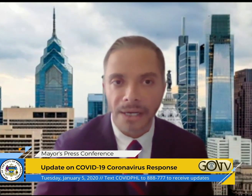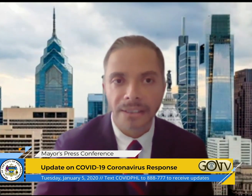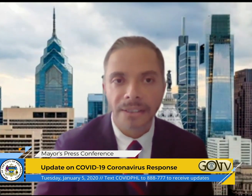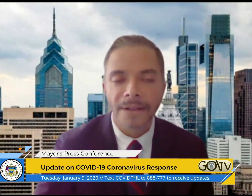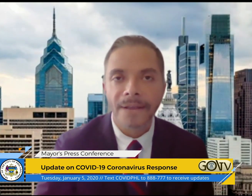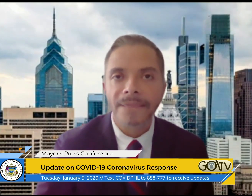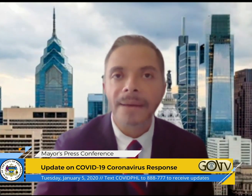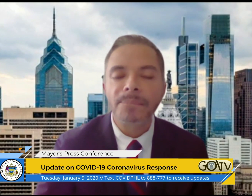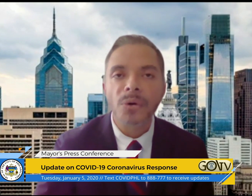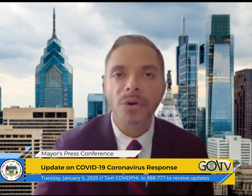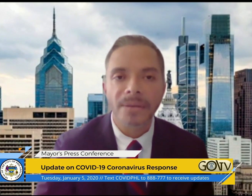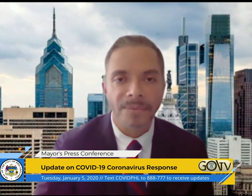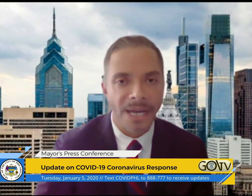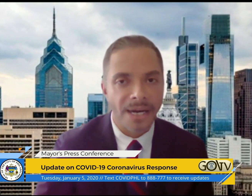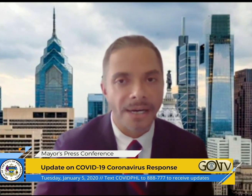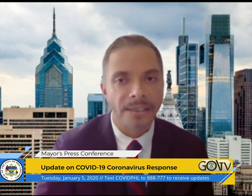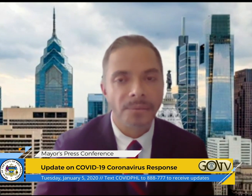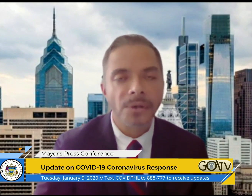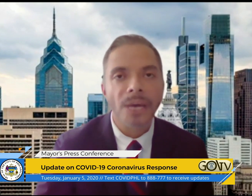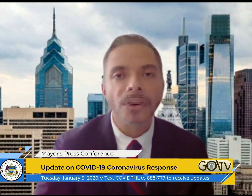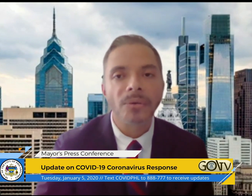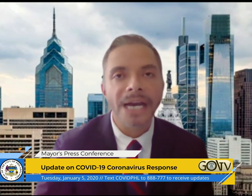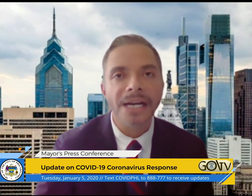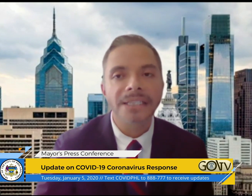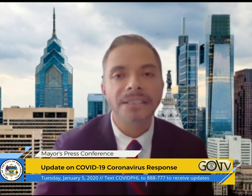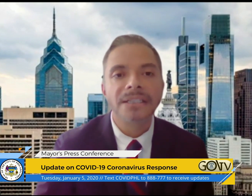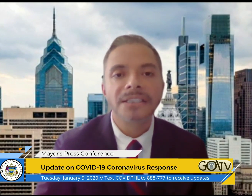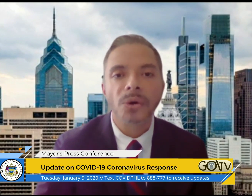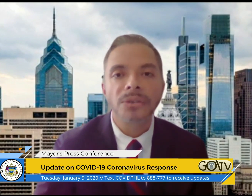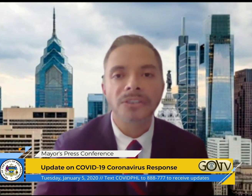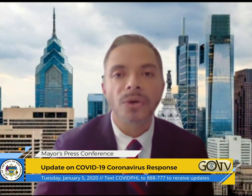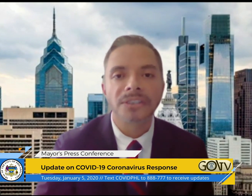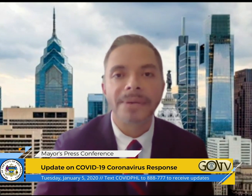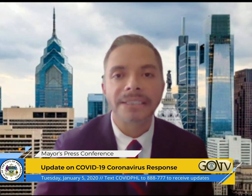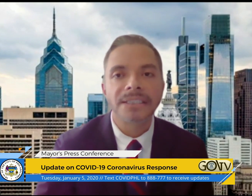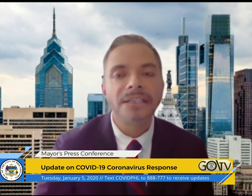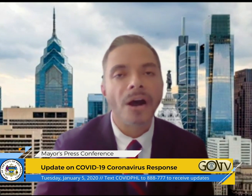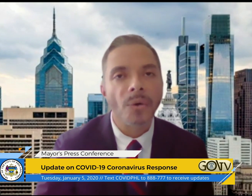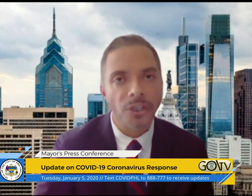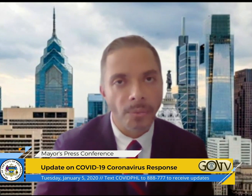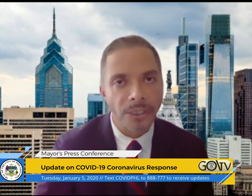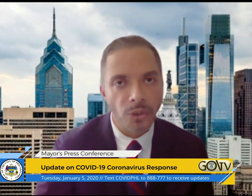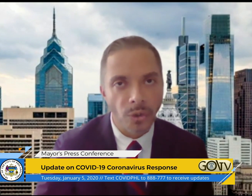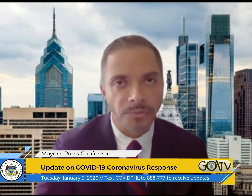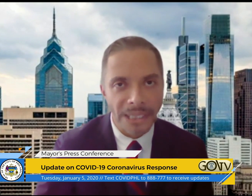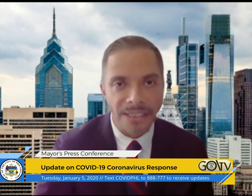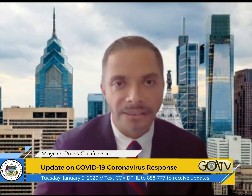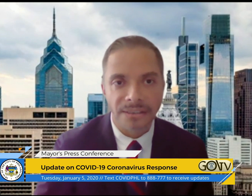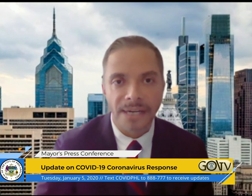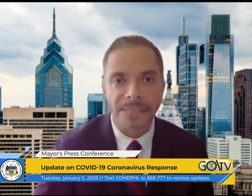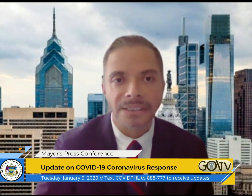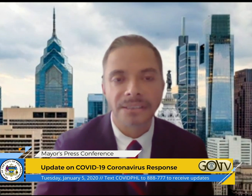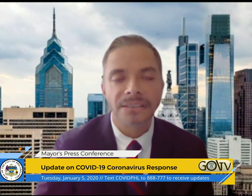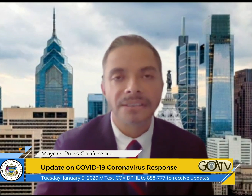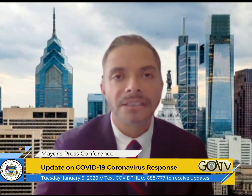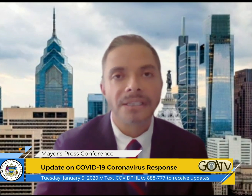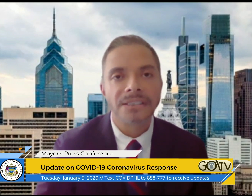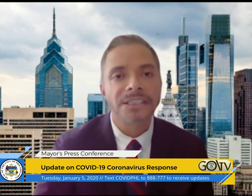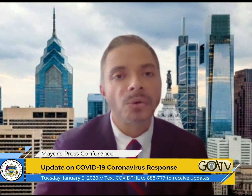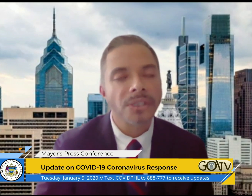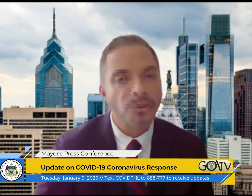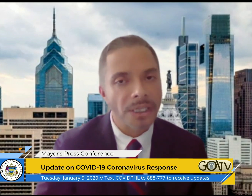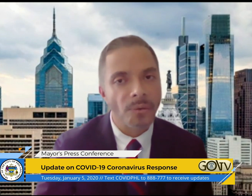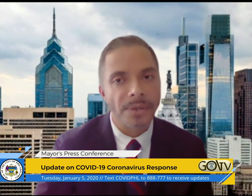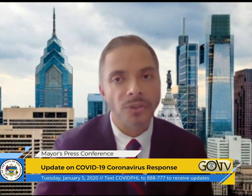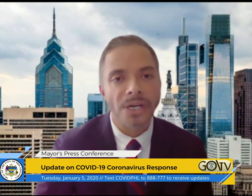a su hogar. Tampoco debe viajar, porque cuando viajas te juntas con los demás, aunque tomen todos medidas extremas.